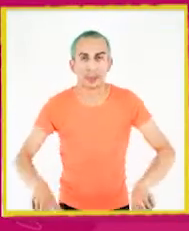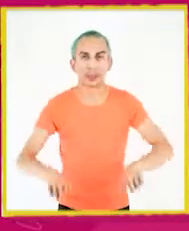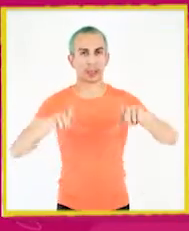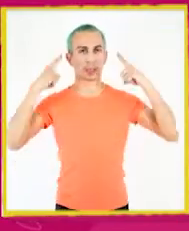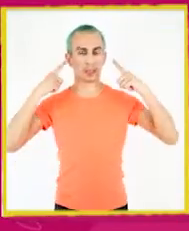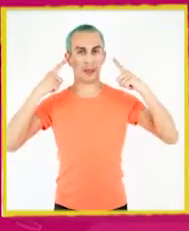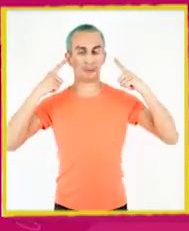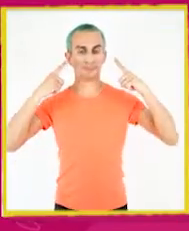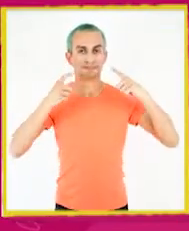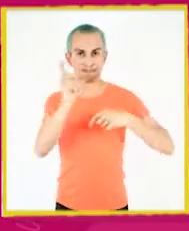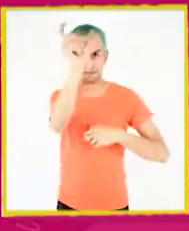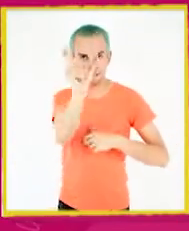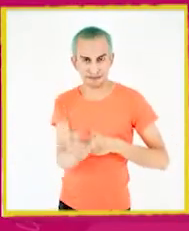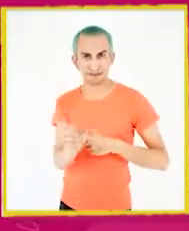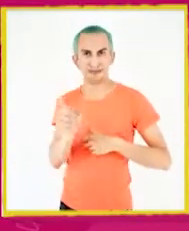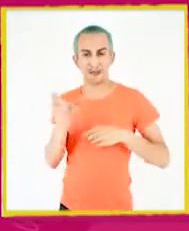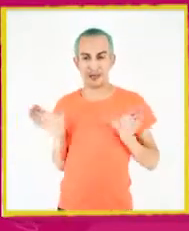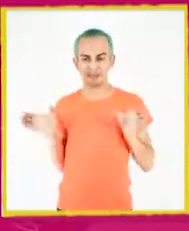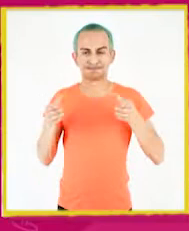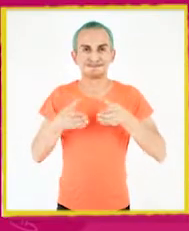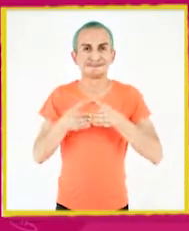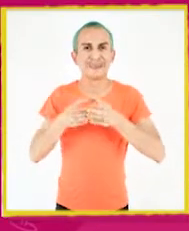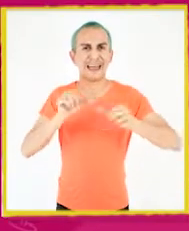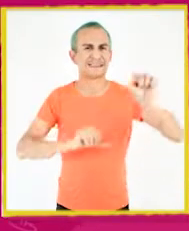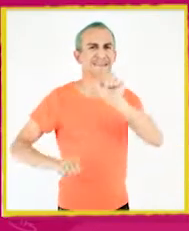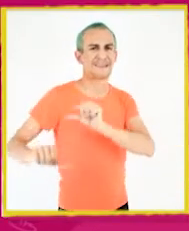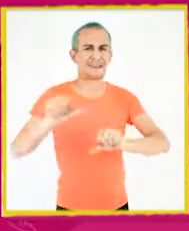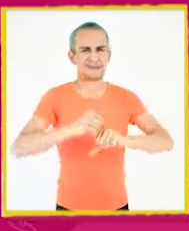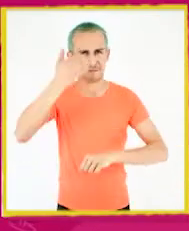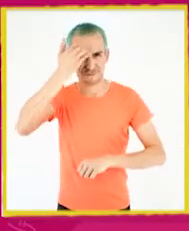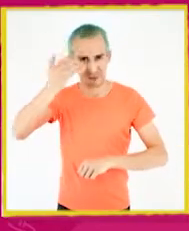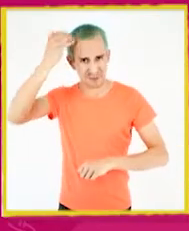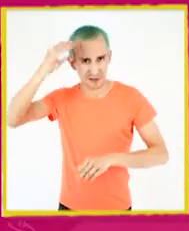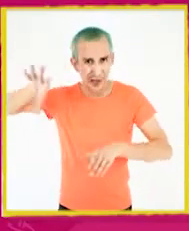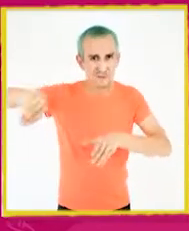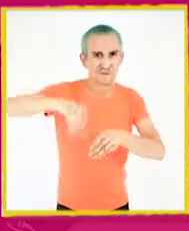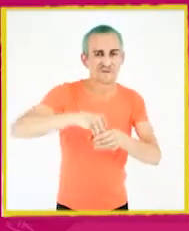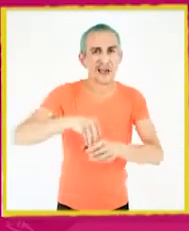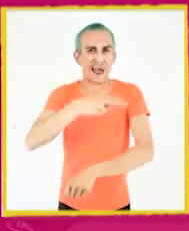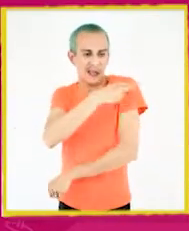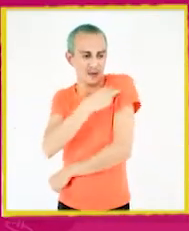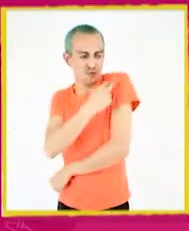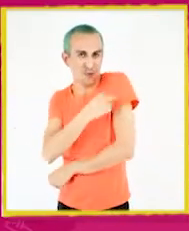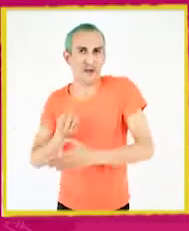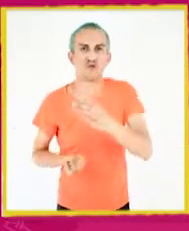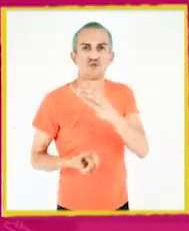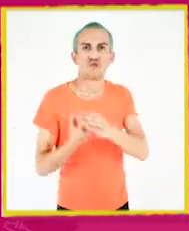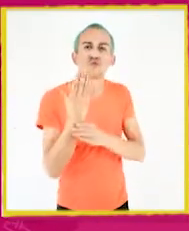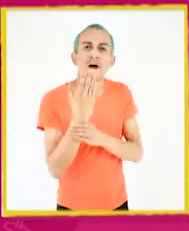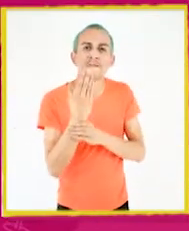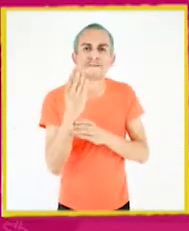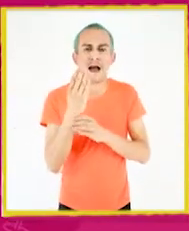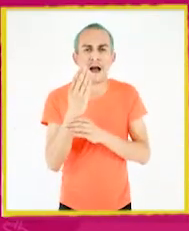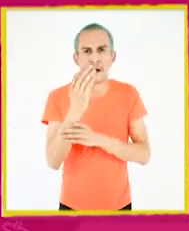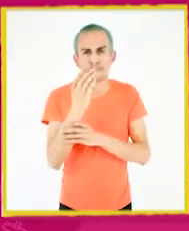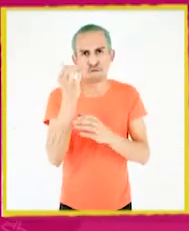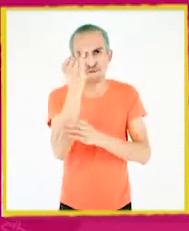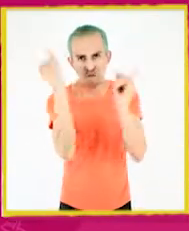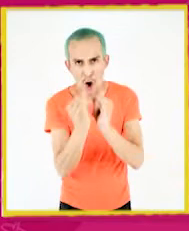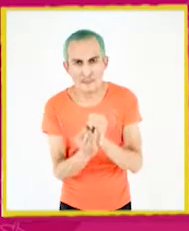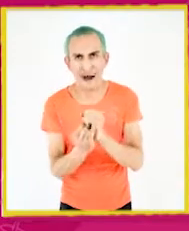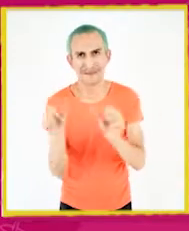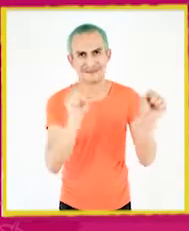las destacadas figuras del círculo de grandes científicos que introdujeron en Suecia las nuevas tendencias de las ciencias